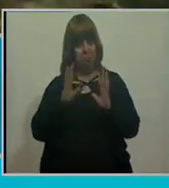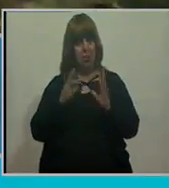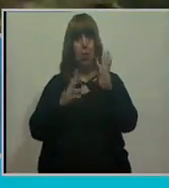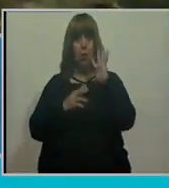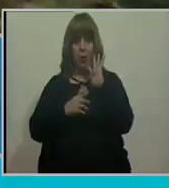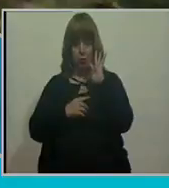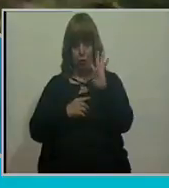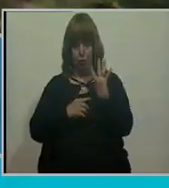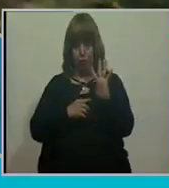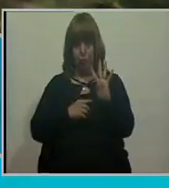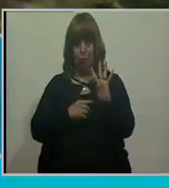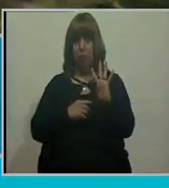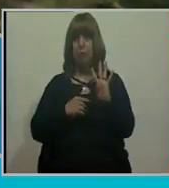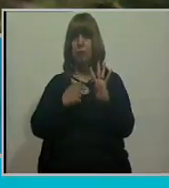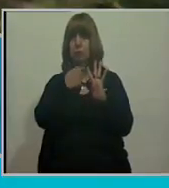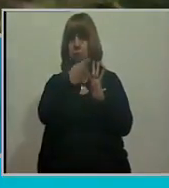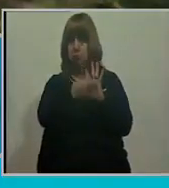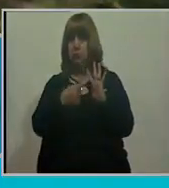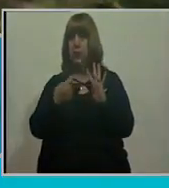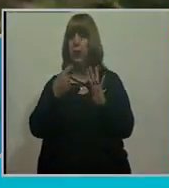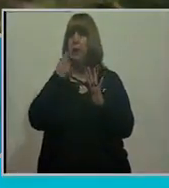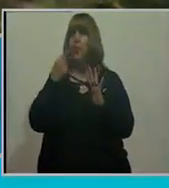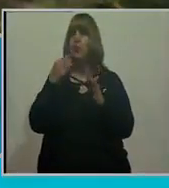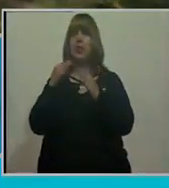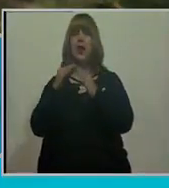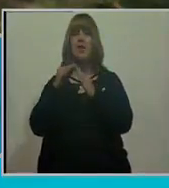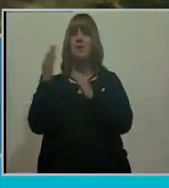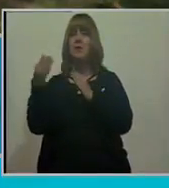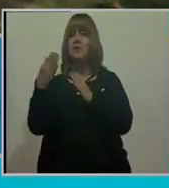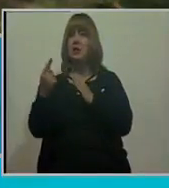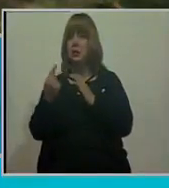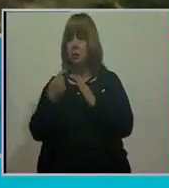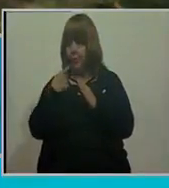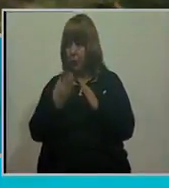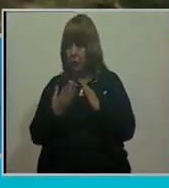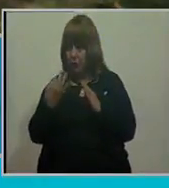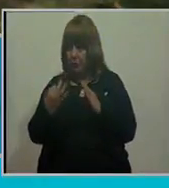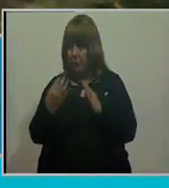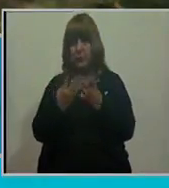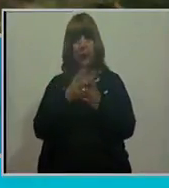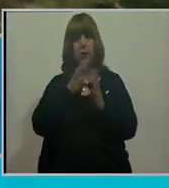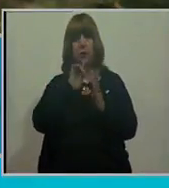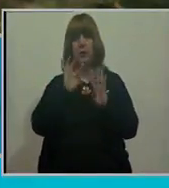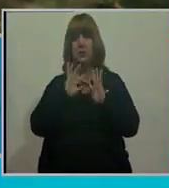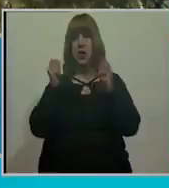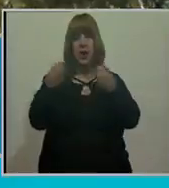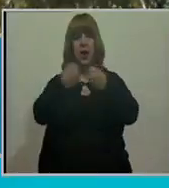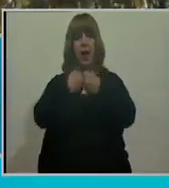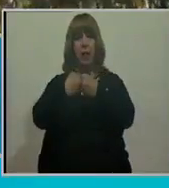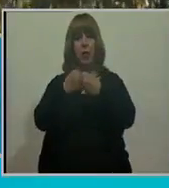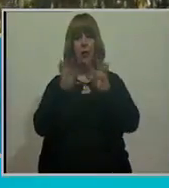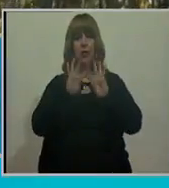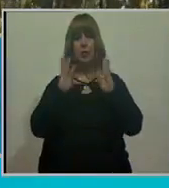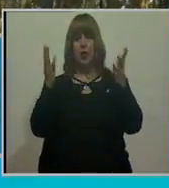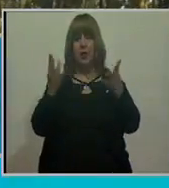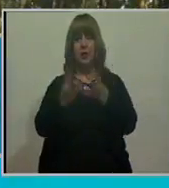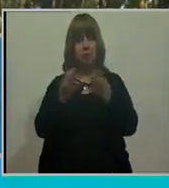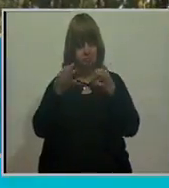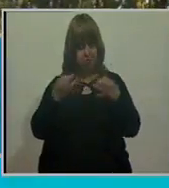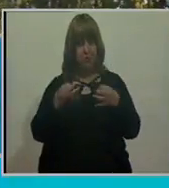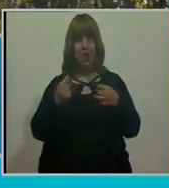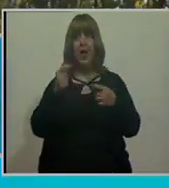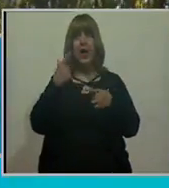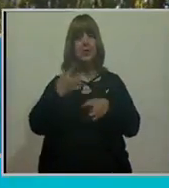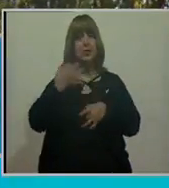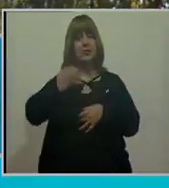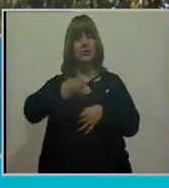los mismos vecinos solicitaron el cierre perimetral. Hoy esa plaza, sin lugar a dudas, es una plaza mucho más segura y que ha afectado todo lo